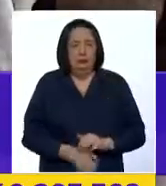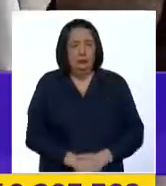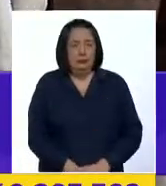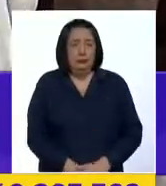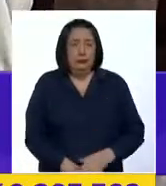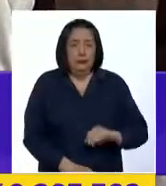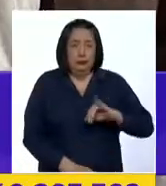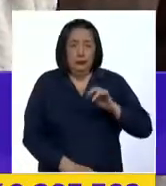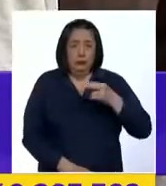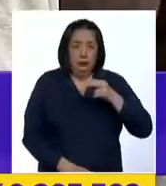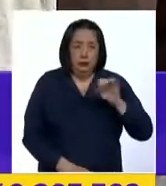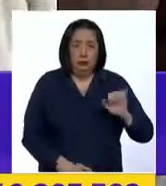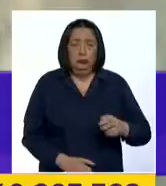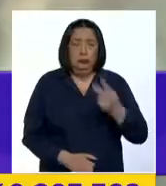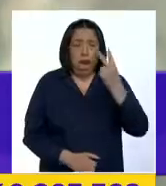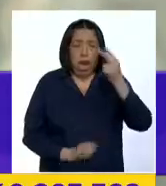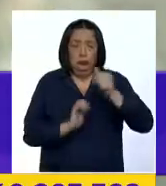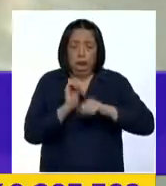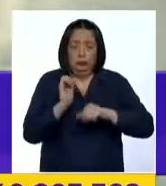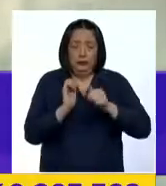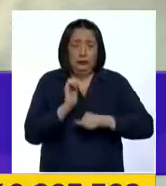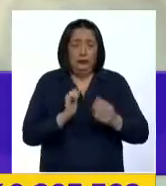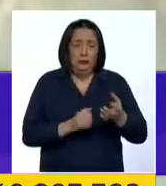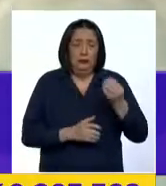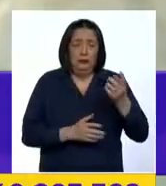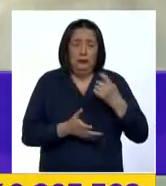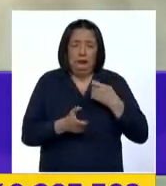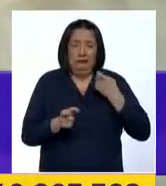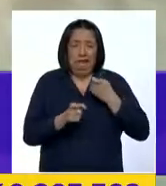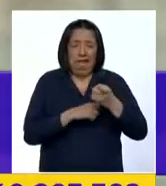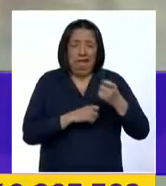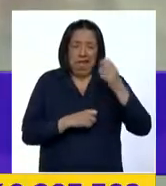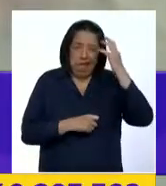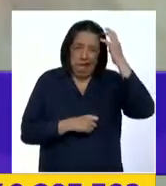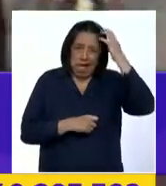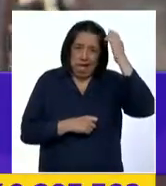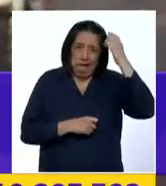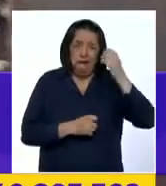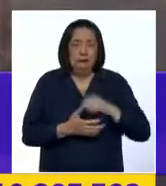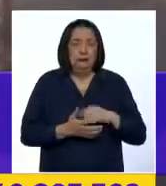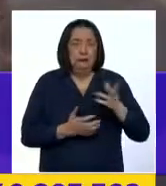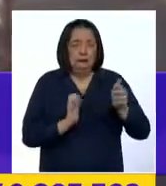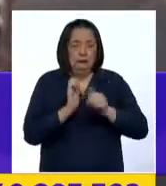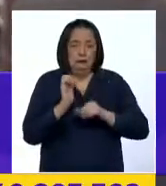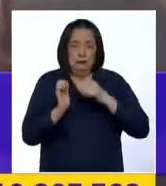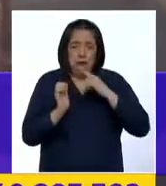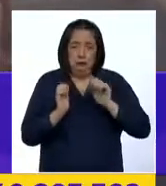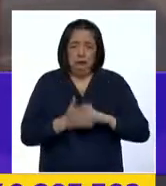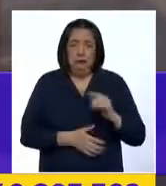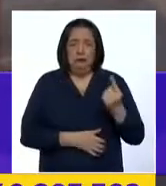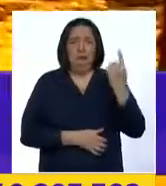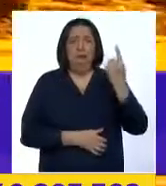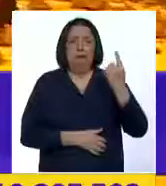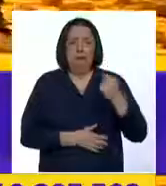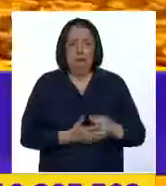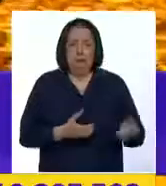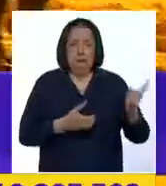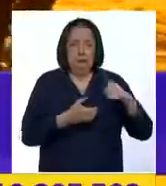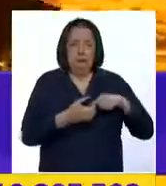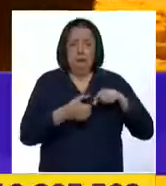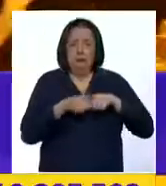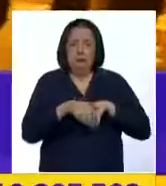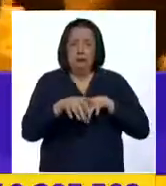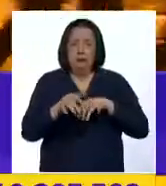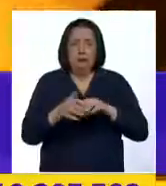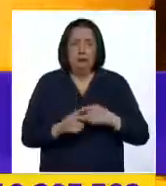John ha sido sometido a dos operaciones debido a las lesiones que tiene en el cráneo. Según su hermana, era la primera vez que asistía a una